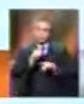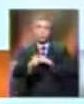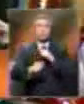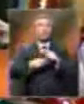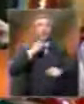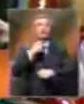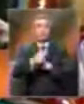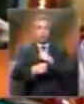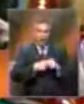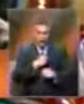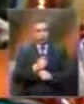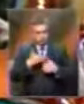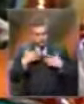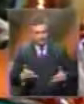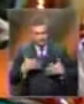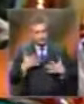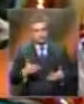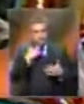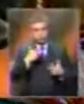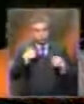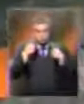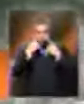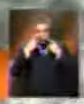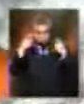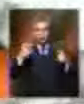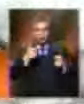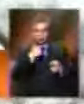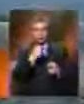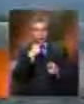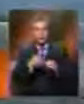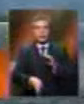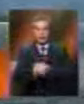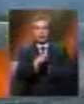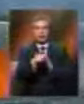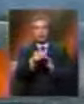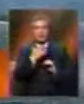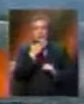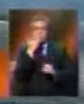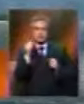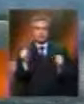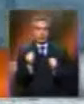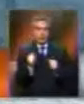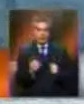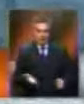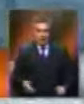con todas las ganas, y que de verdad nuestro sueño era ir a la Antártica.